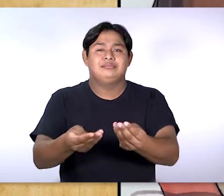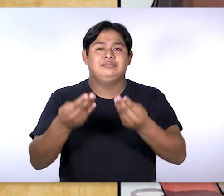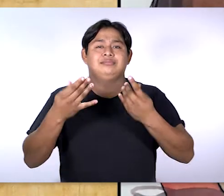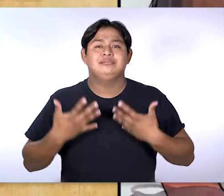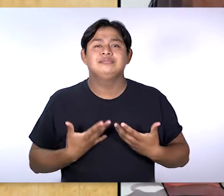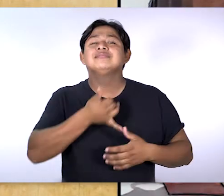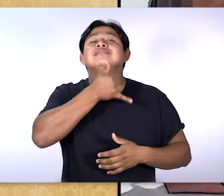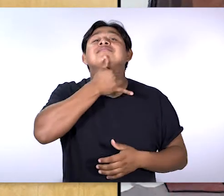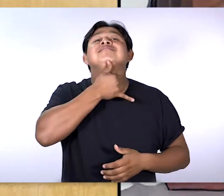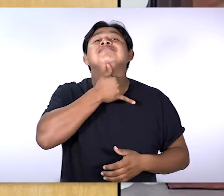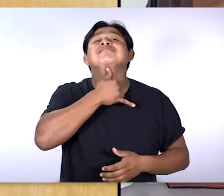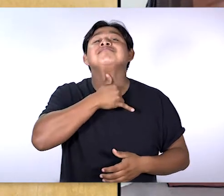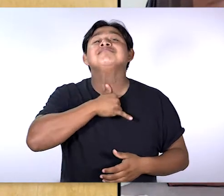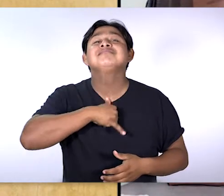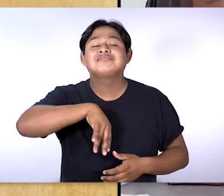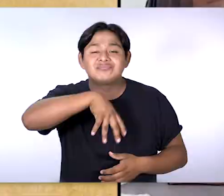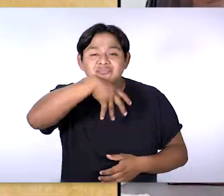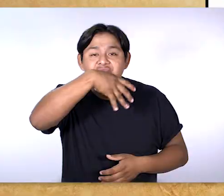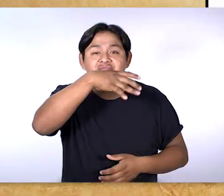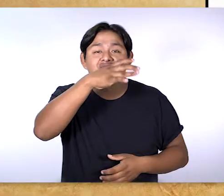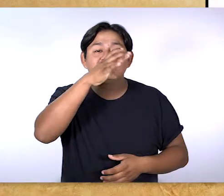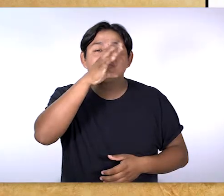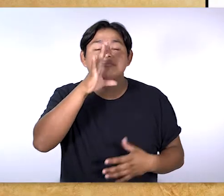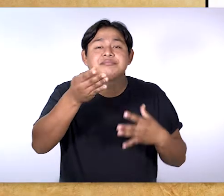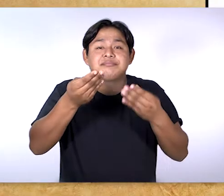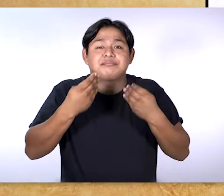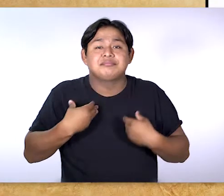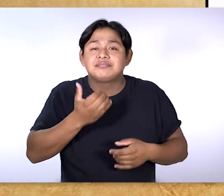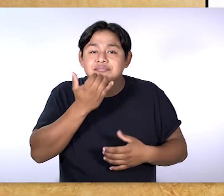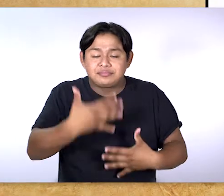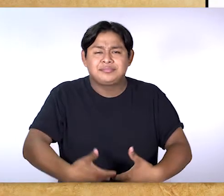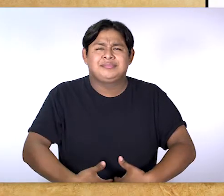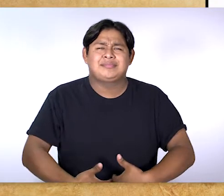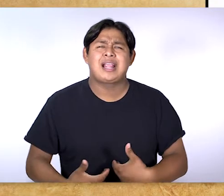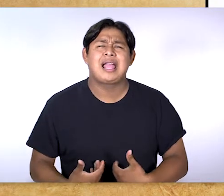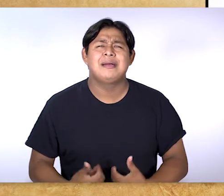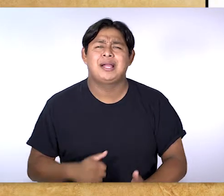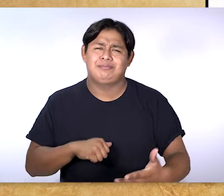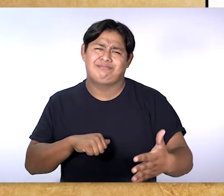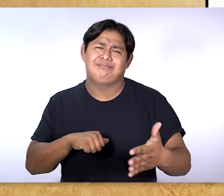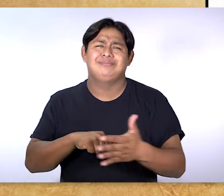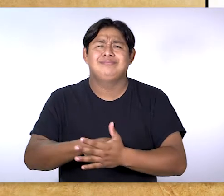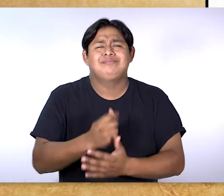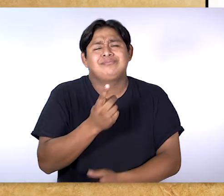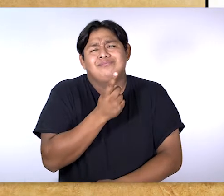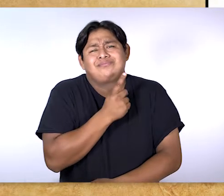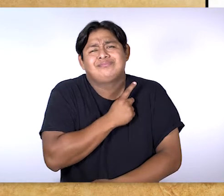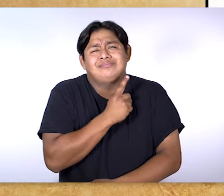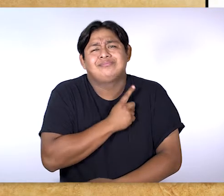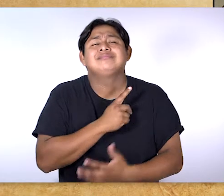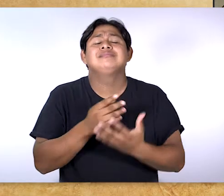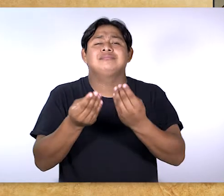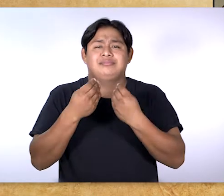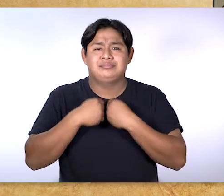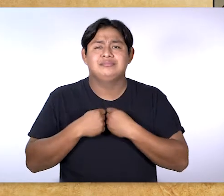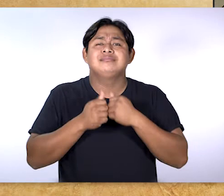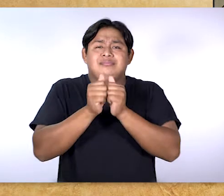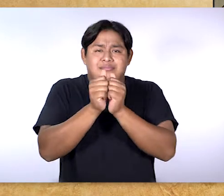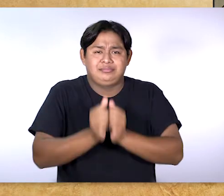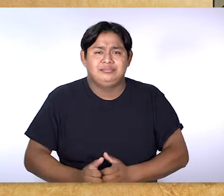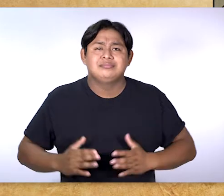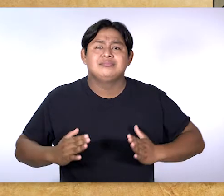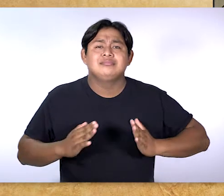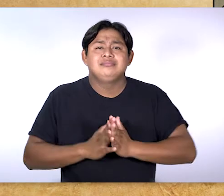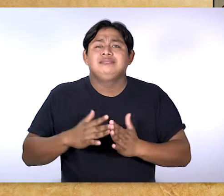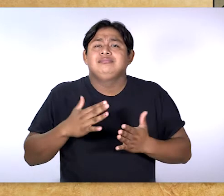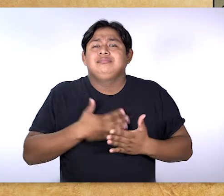alojamiento, estuve sin ropa y ustedes me la dieron, estuve enfermo y me visitaron, estuve en la